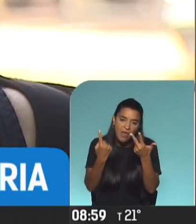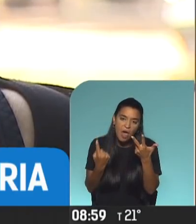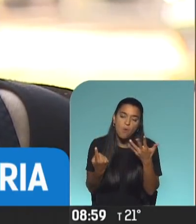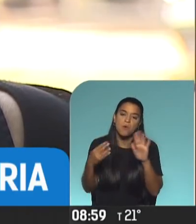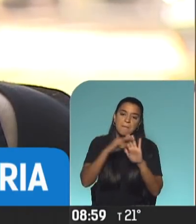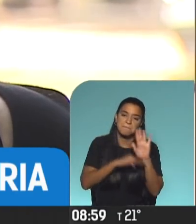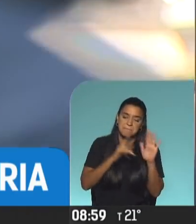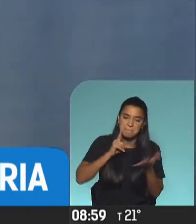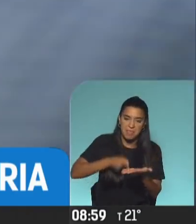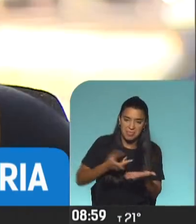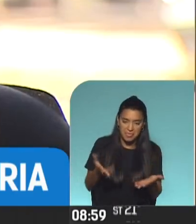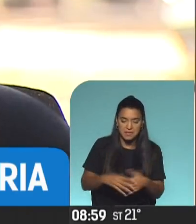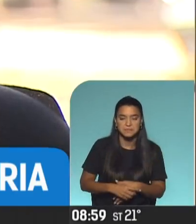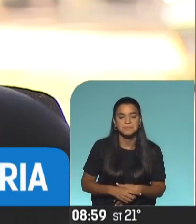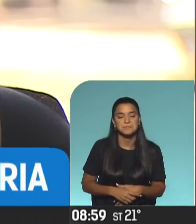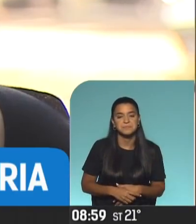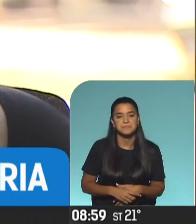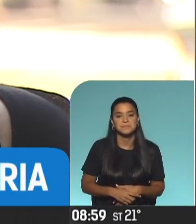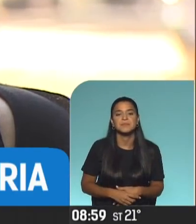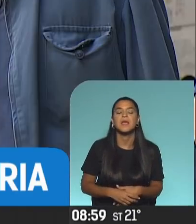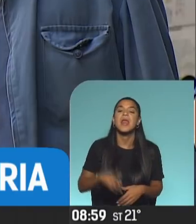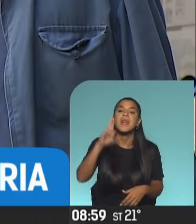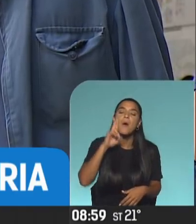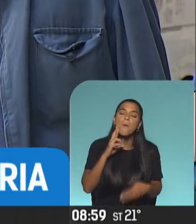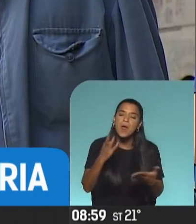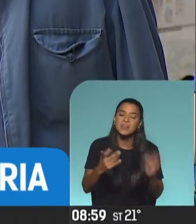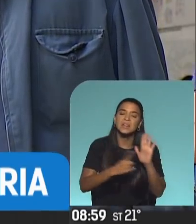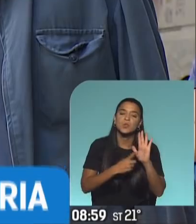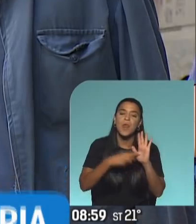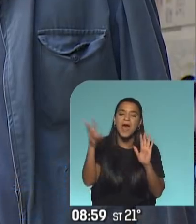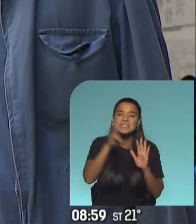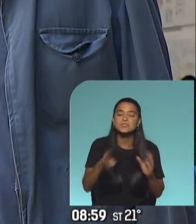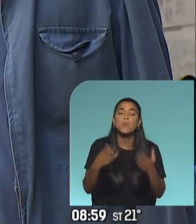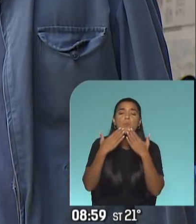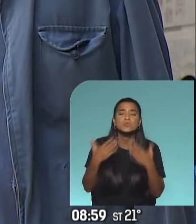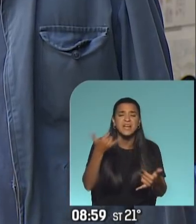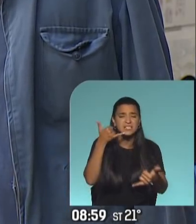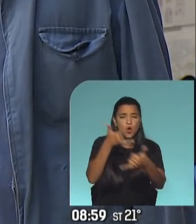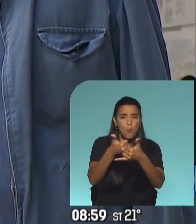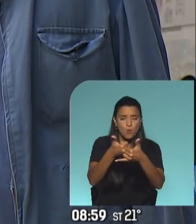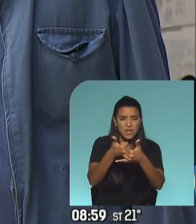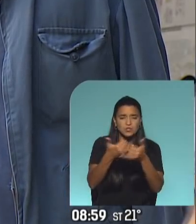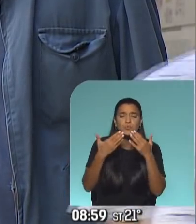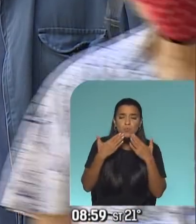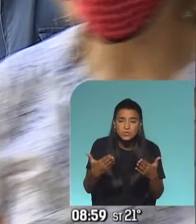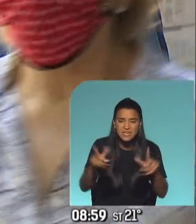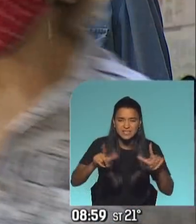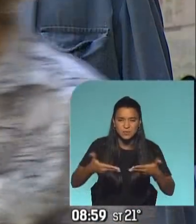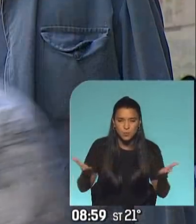las medidas que se van tomando. Fernanda Raberta, titular del ANSES, muchísimas gracias por esta comunicación telefónica con la televisión